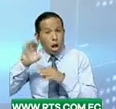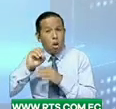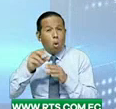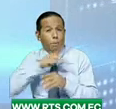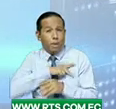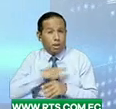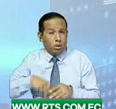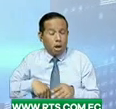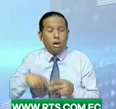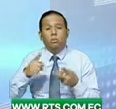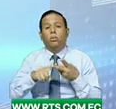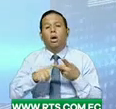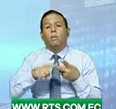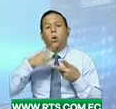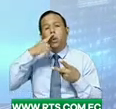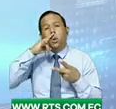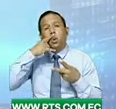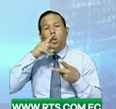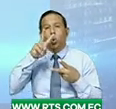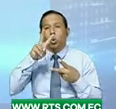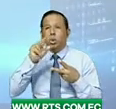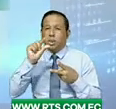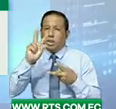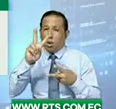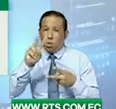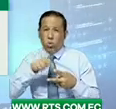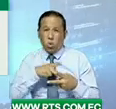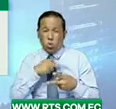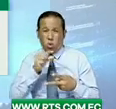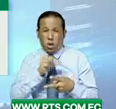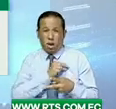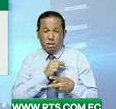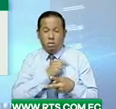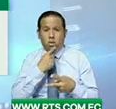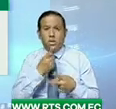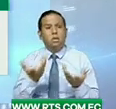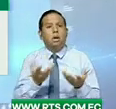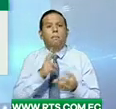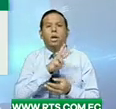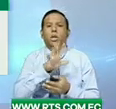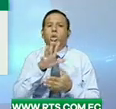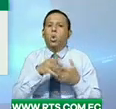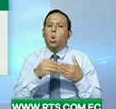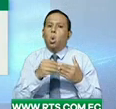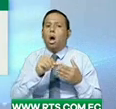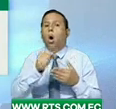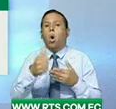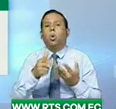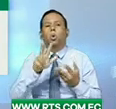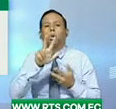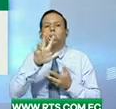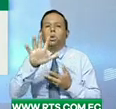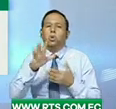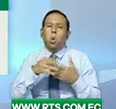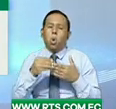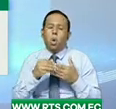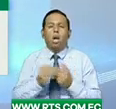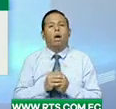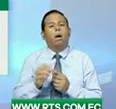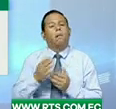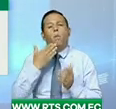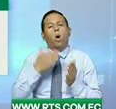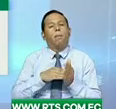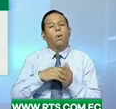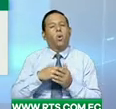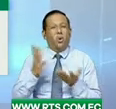básico en escuela fiscal tiene un costo de $25, en una particular, $35. Mientras que una lista para primero